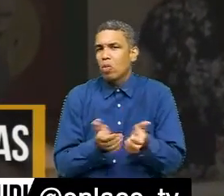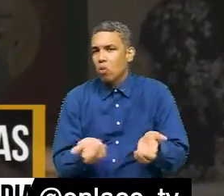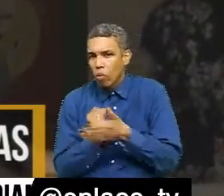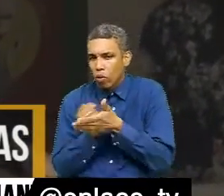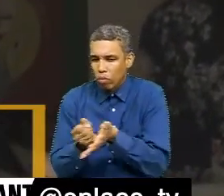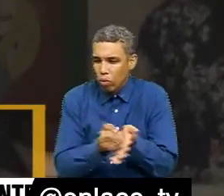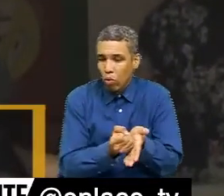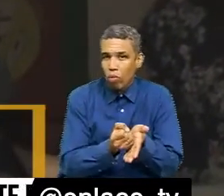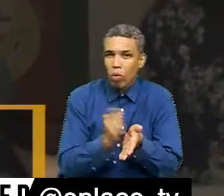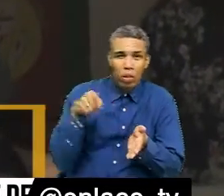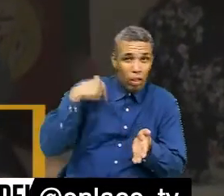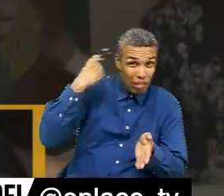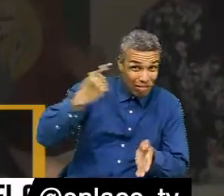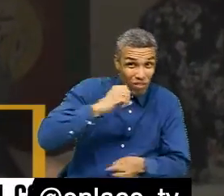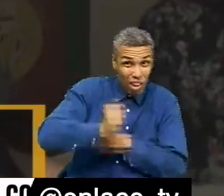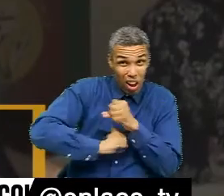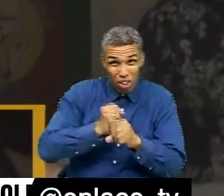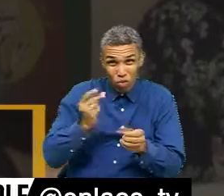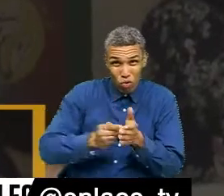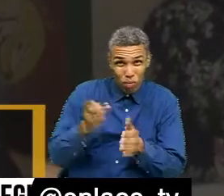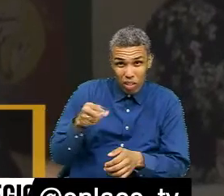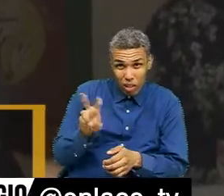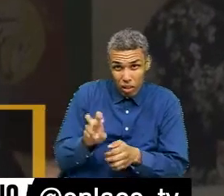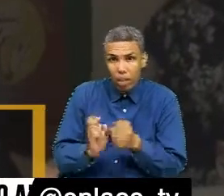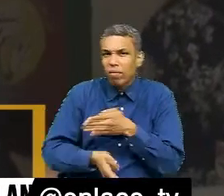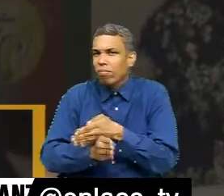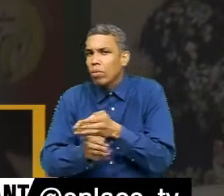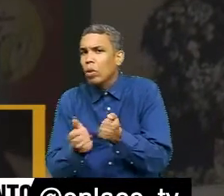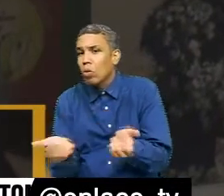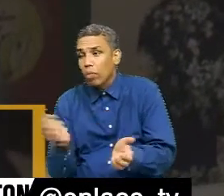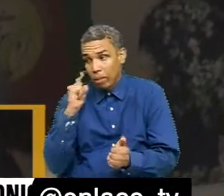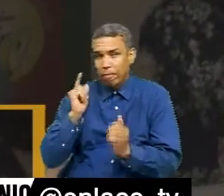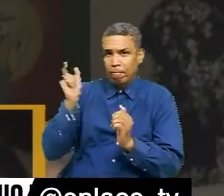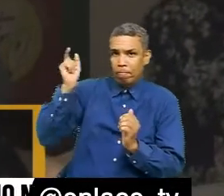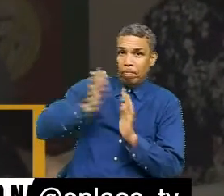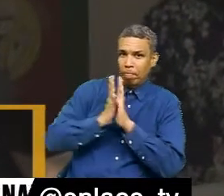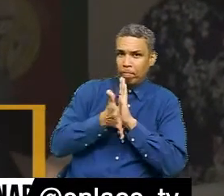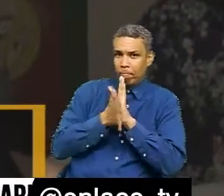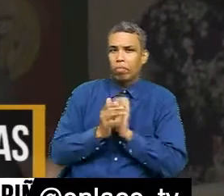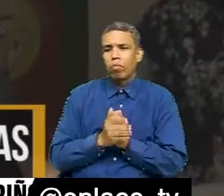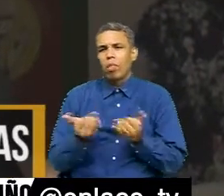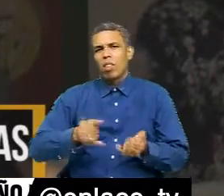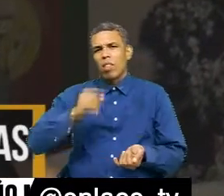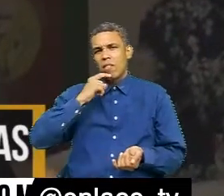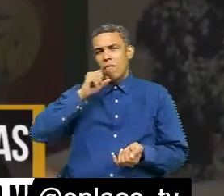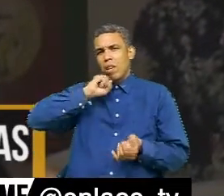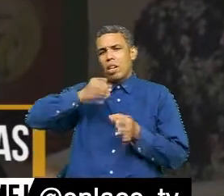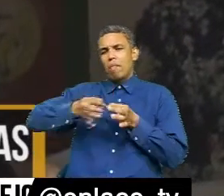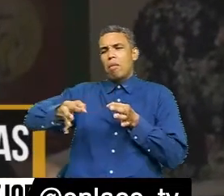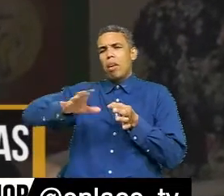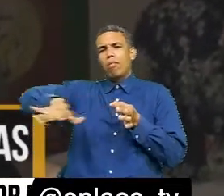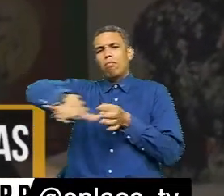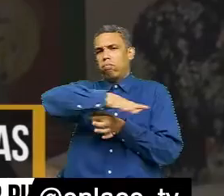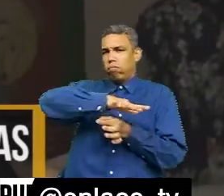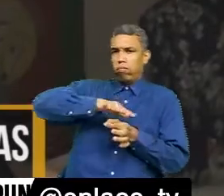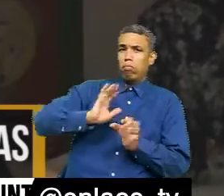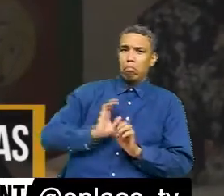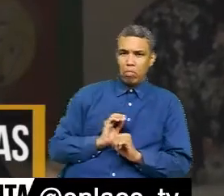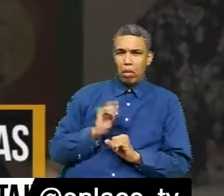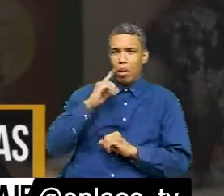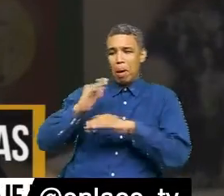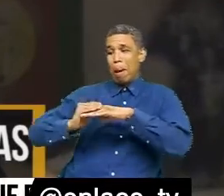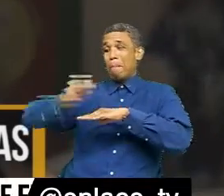es un proceso que ya está alrededor del 60-70%, ahí tenemos un 30% todavía que nos está faltando, nosotros esperamos